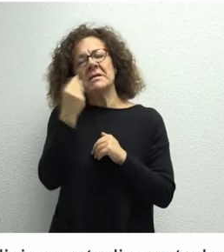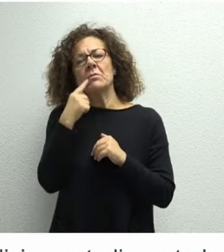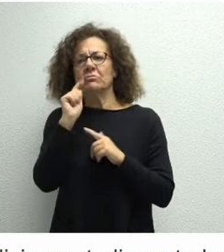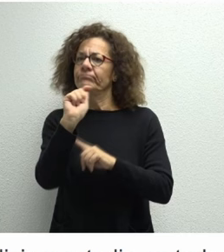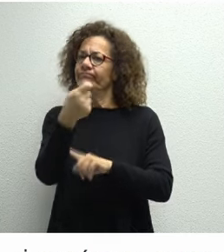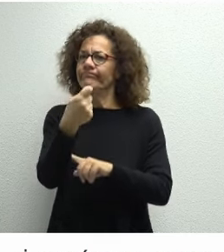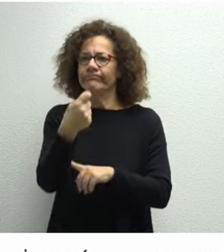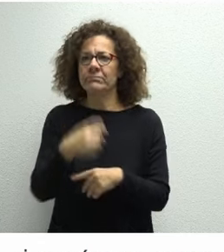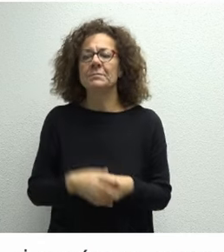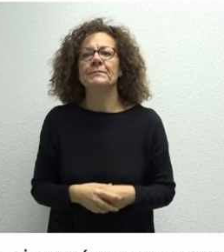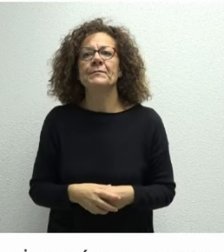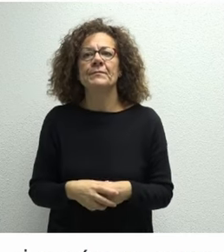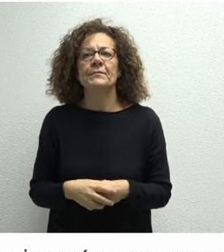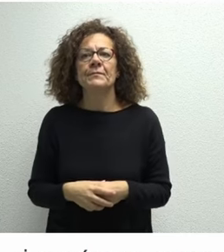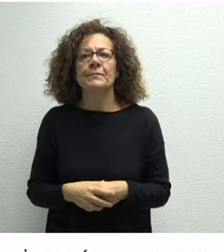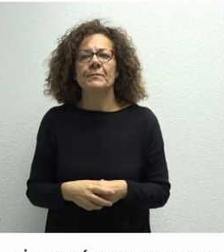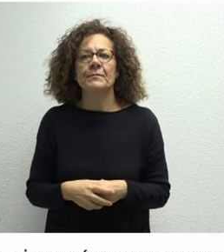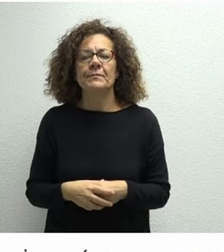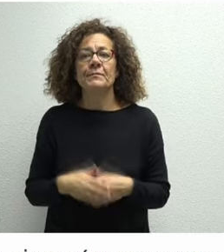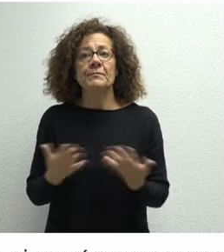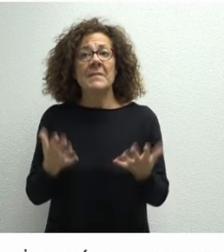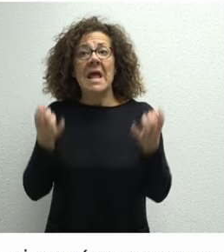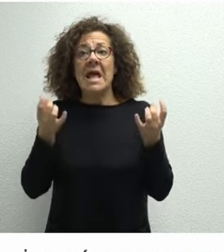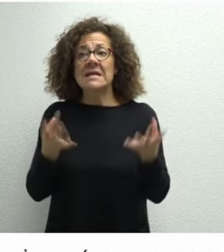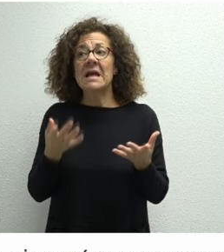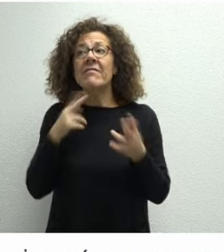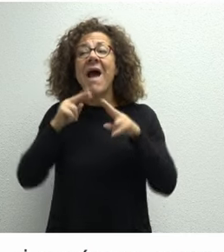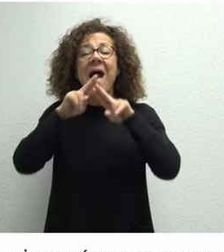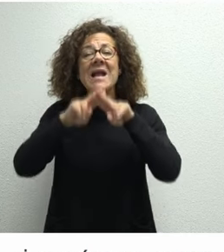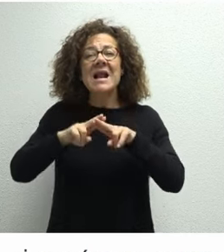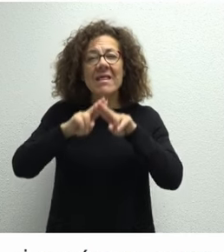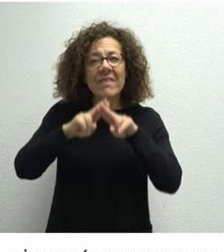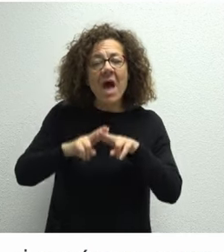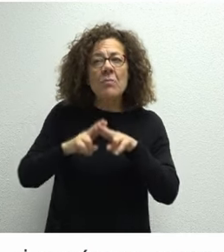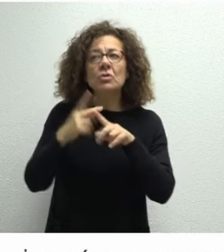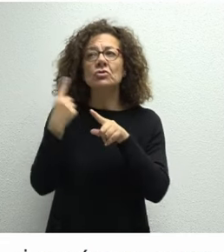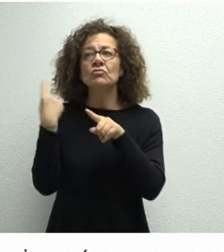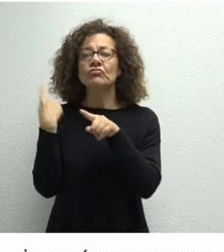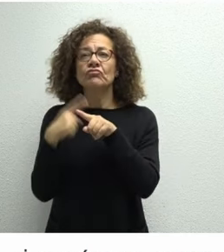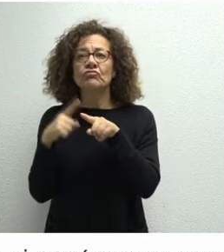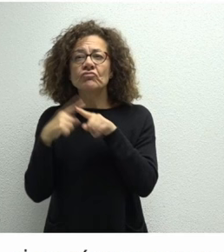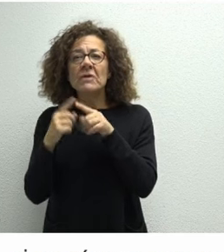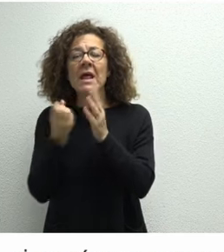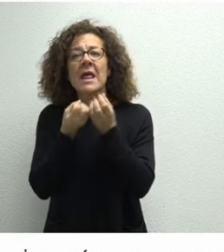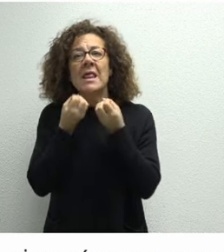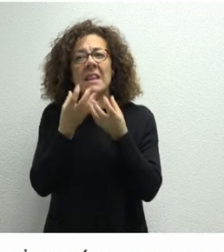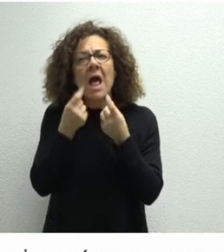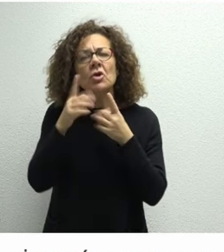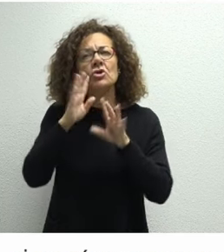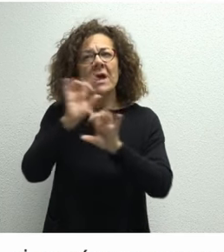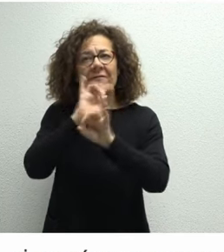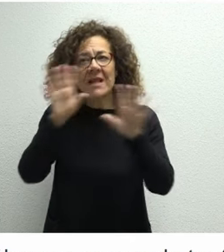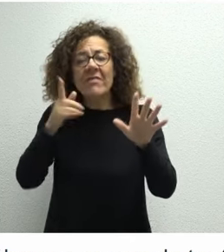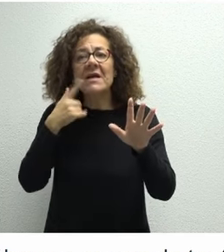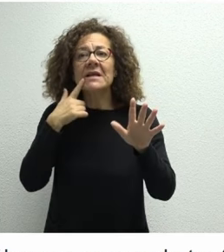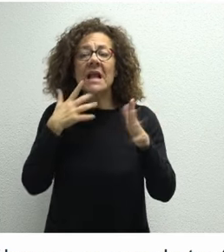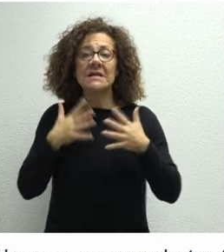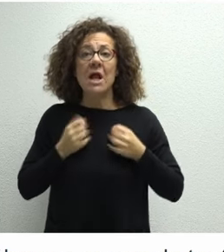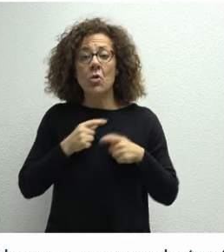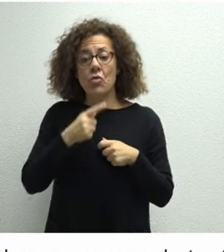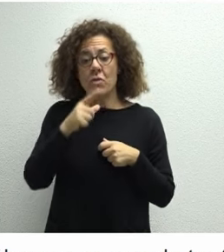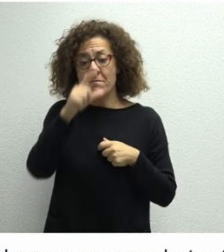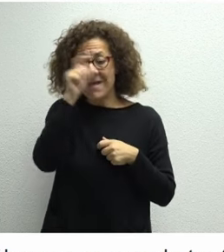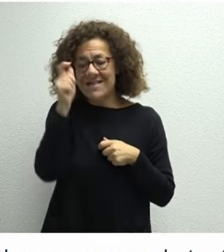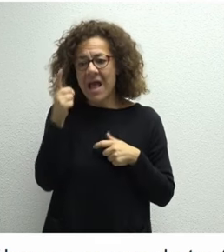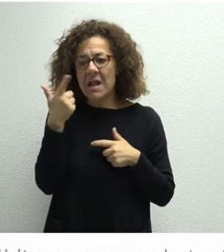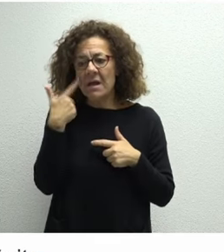vale eh enseguida empezamos a analizar estudios sobre datos y evidencias en la Salud Mental y discapacidad intelectual no que